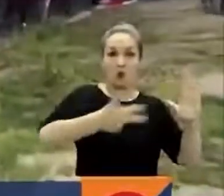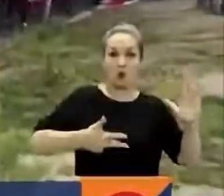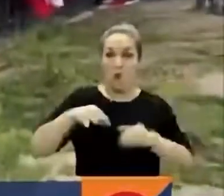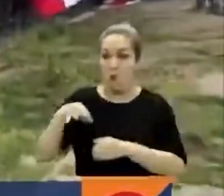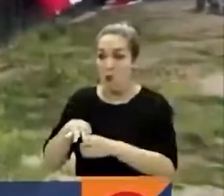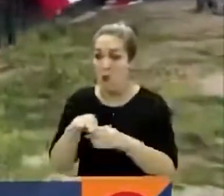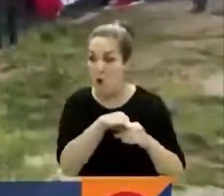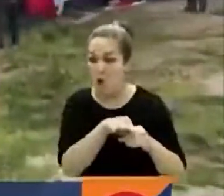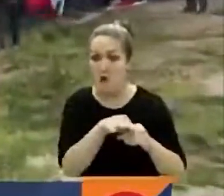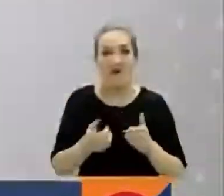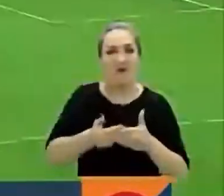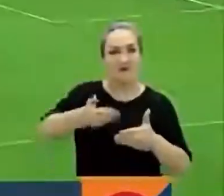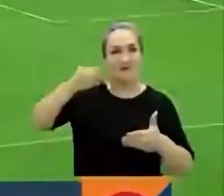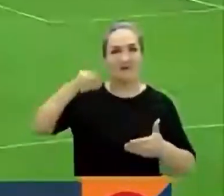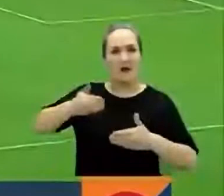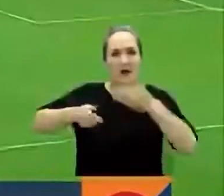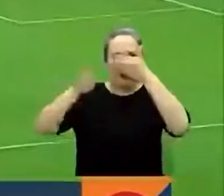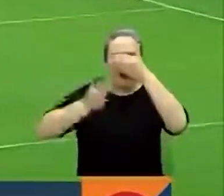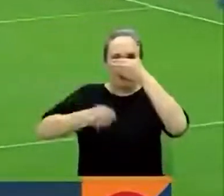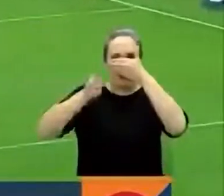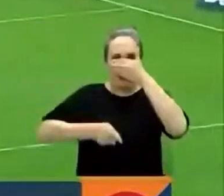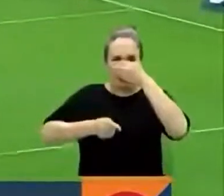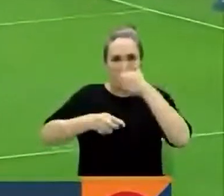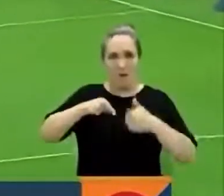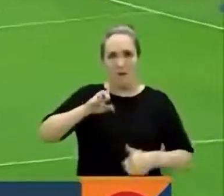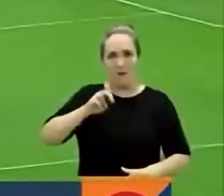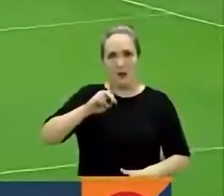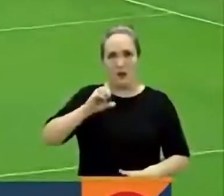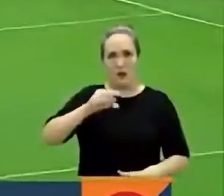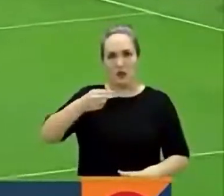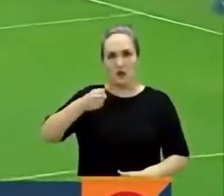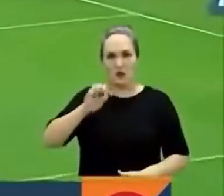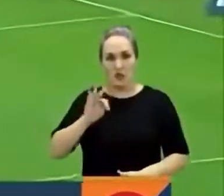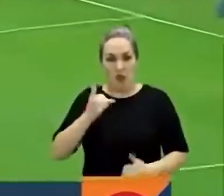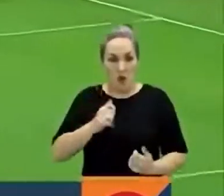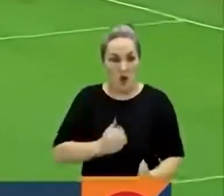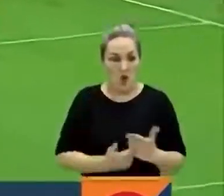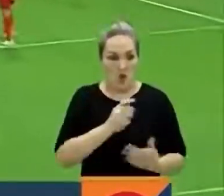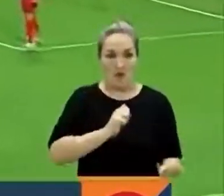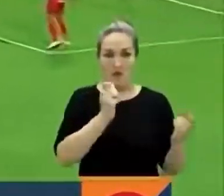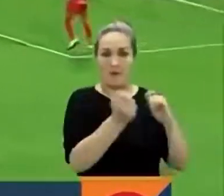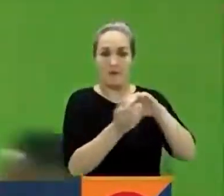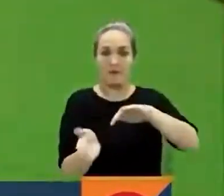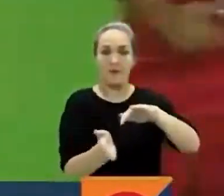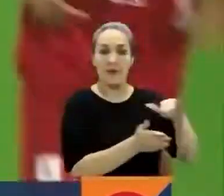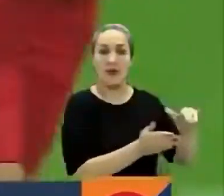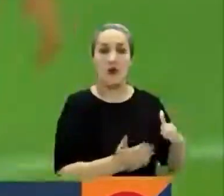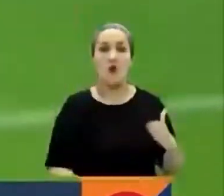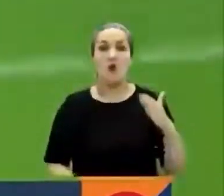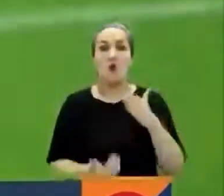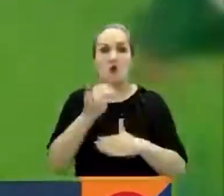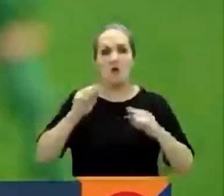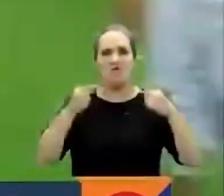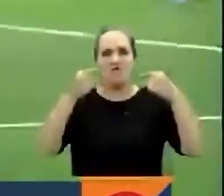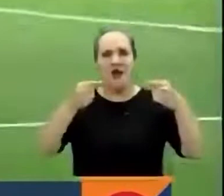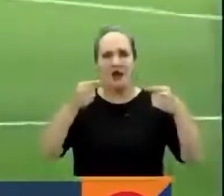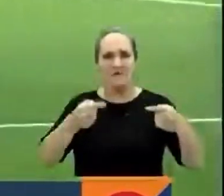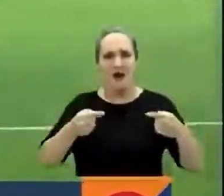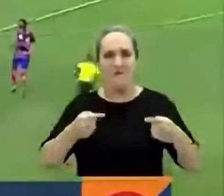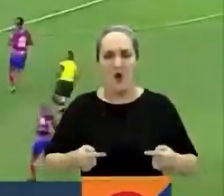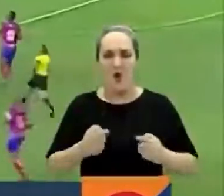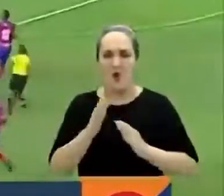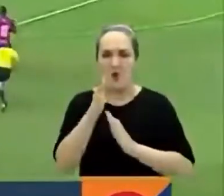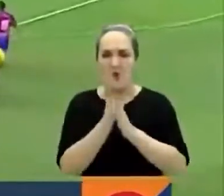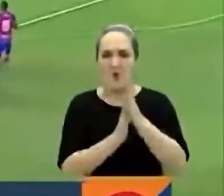con la era Pinochet. En deportes, fecha de clásicos en el fútbol profesional colombiano. Los punteros del torneo se miden